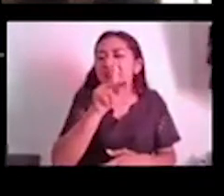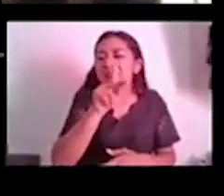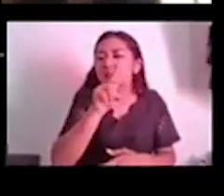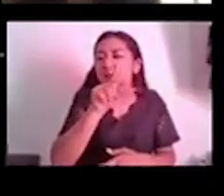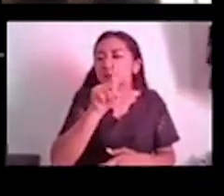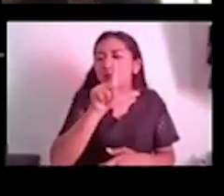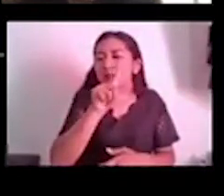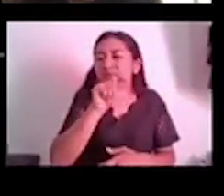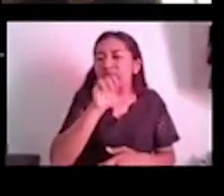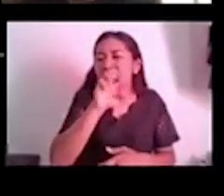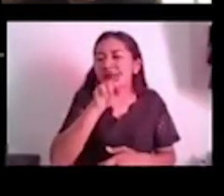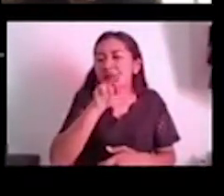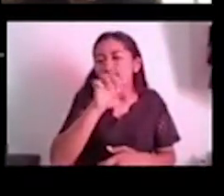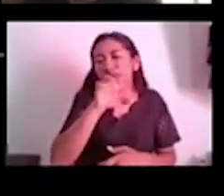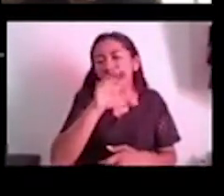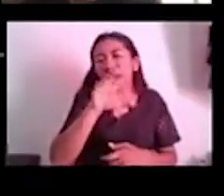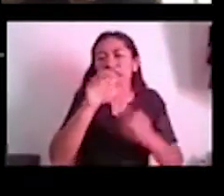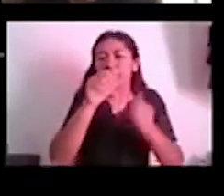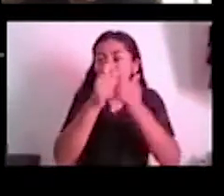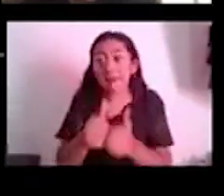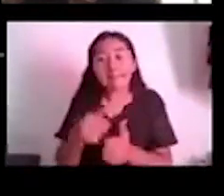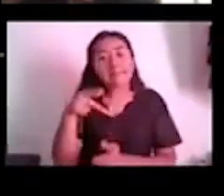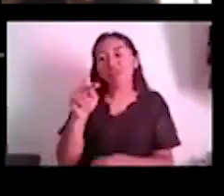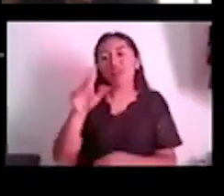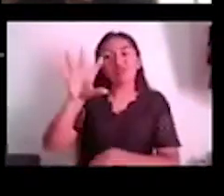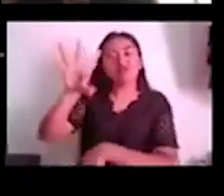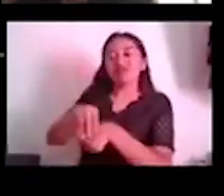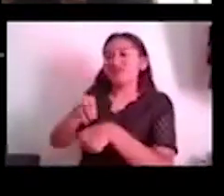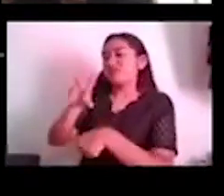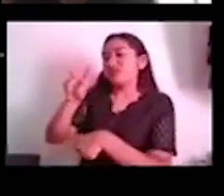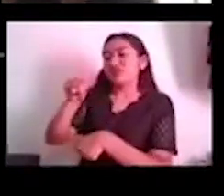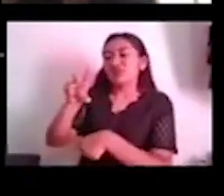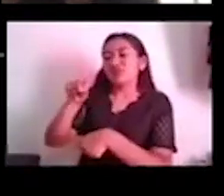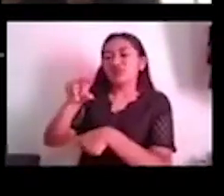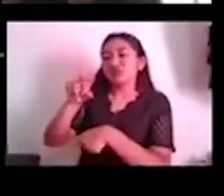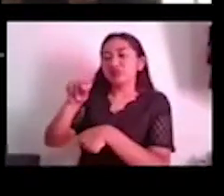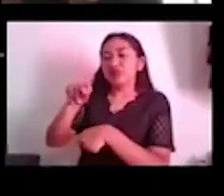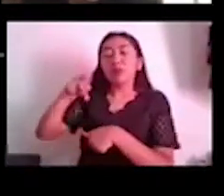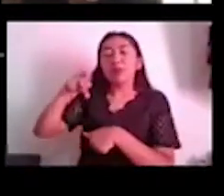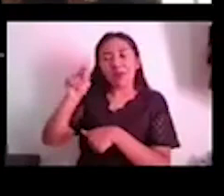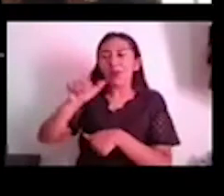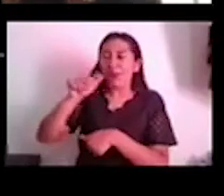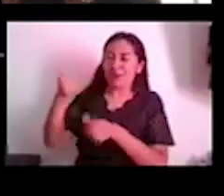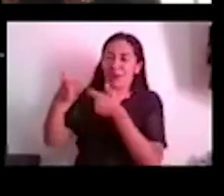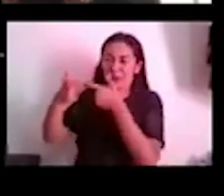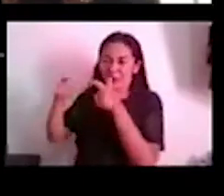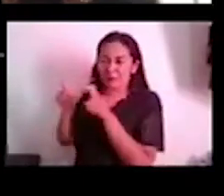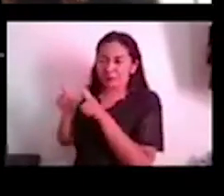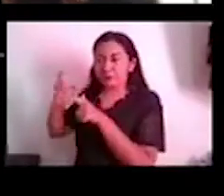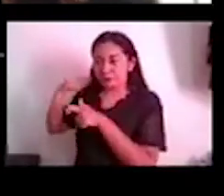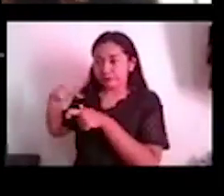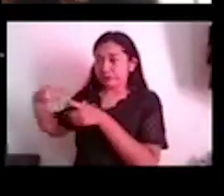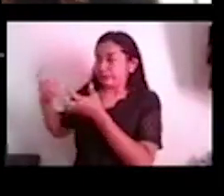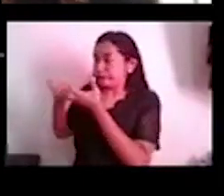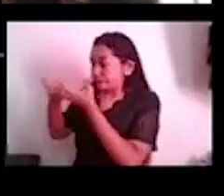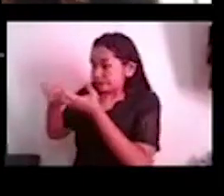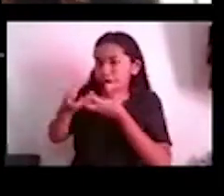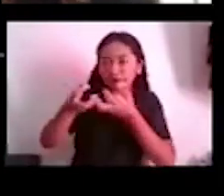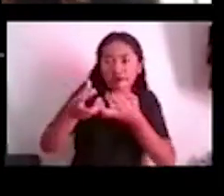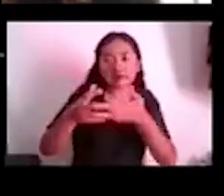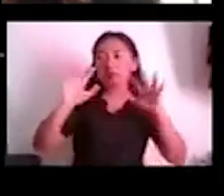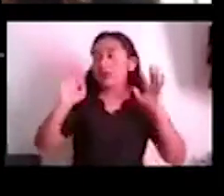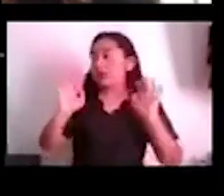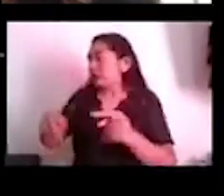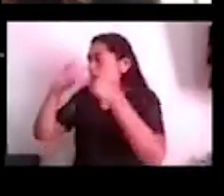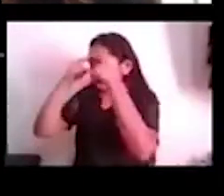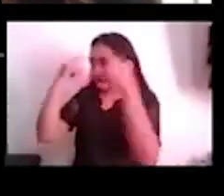lugares. Y hay grupos dentro de los Calpulli que vienen viajando que se hartan de seguir